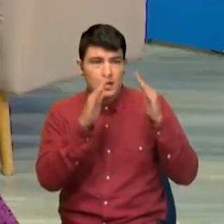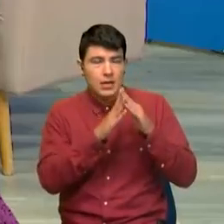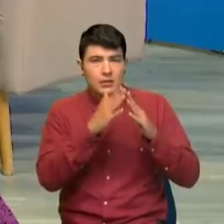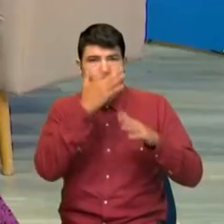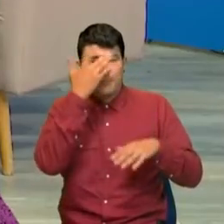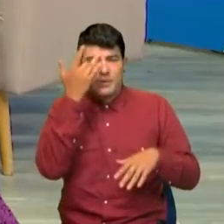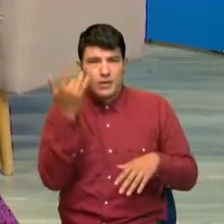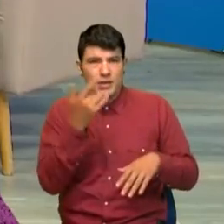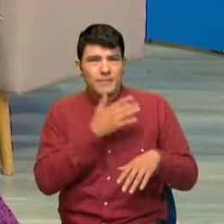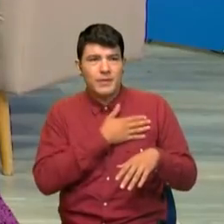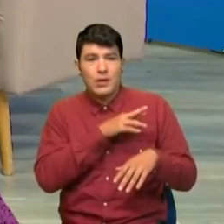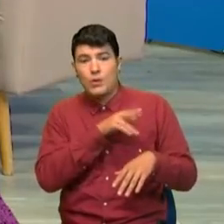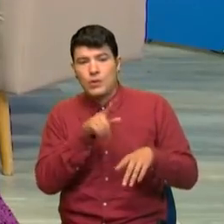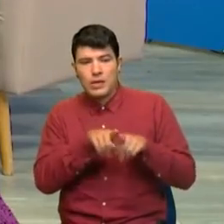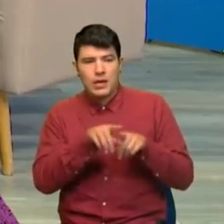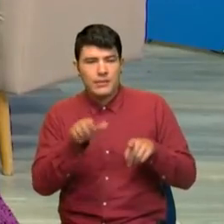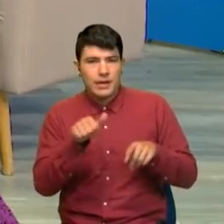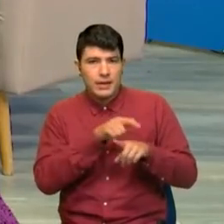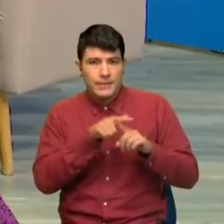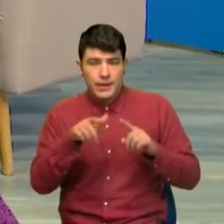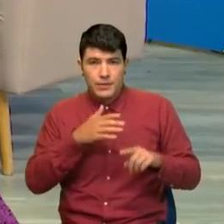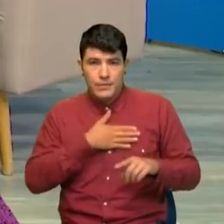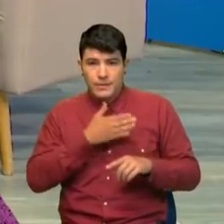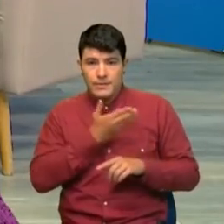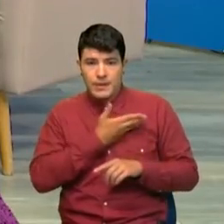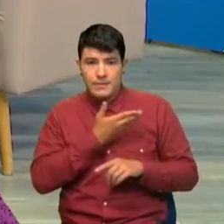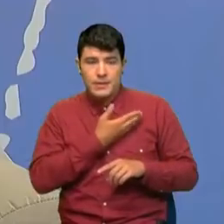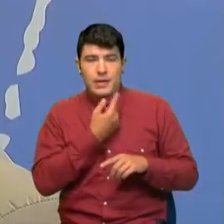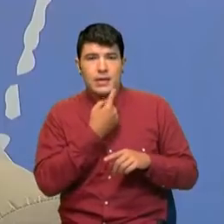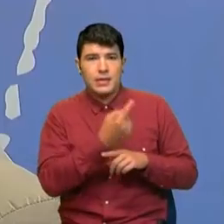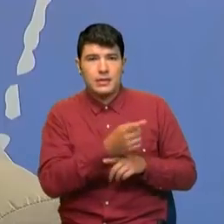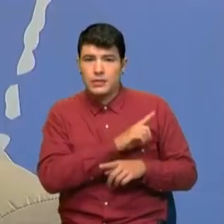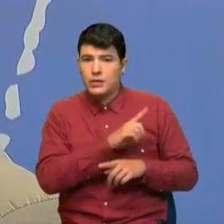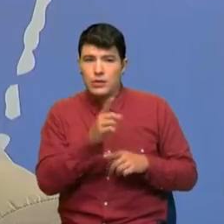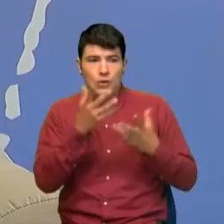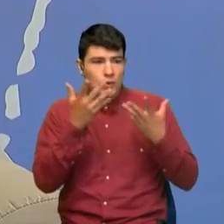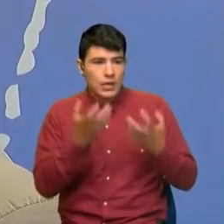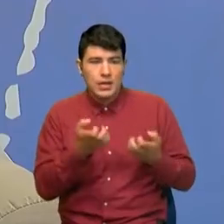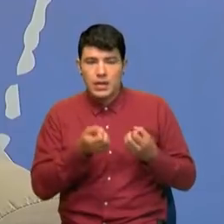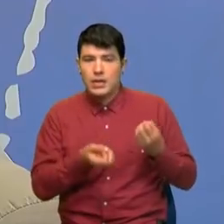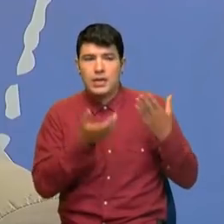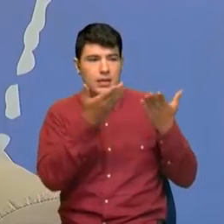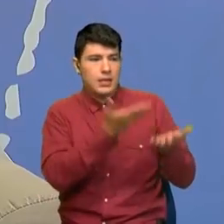porque mi otra hermana, pero ella, mi mamá aclara que